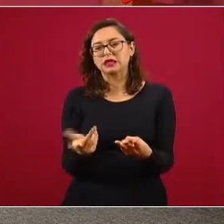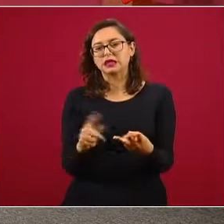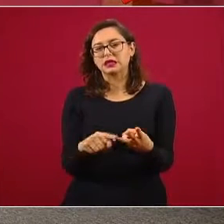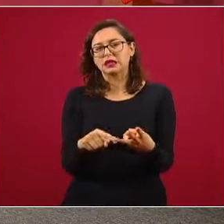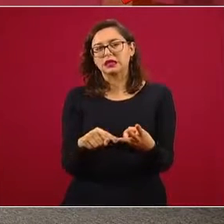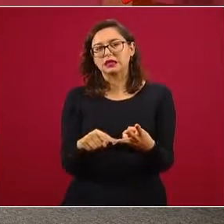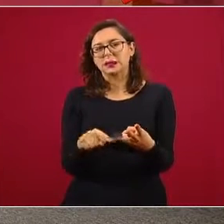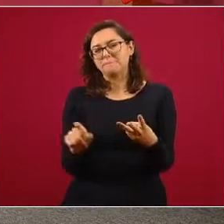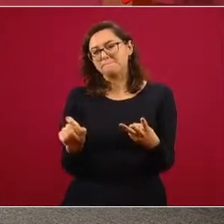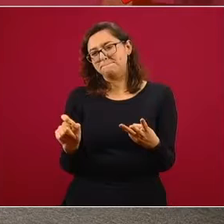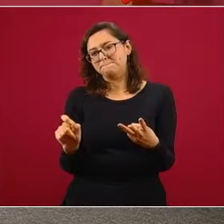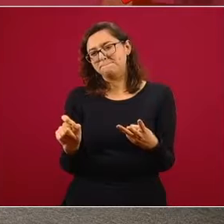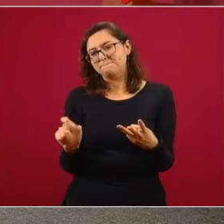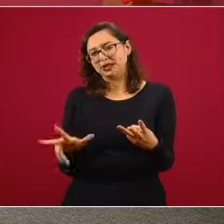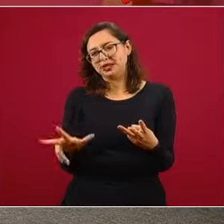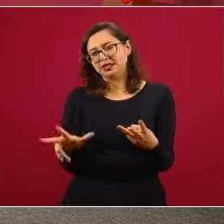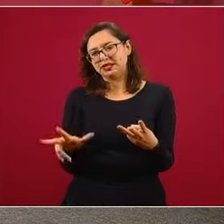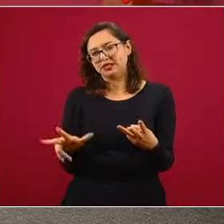28 o